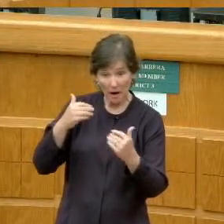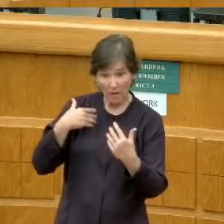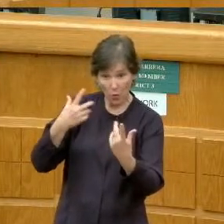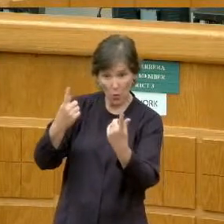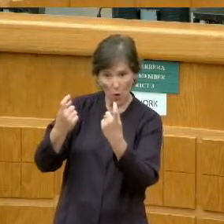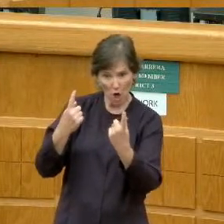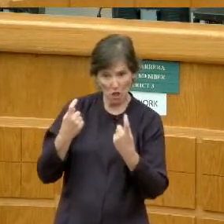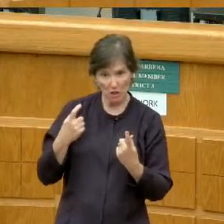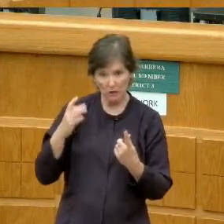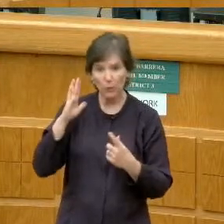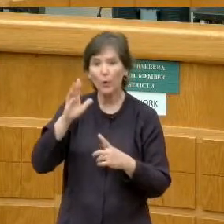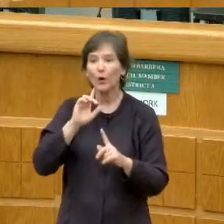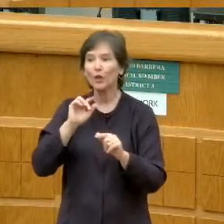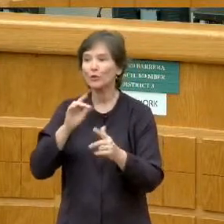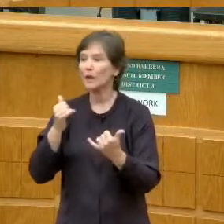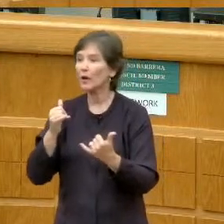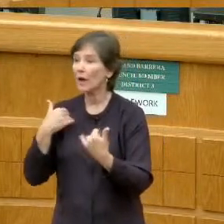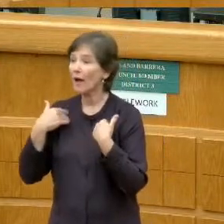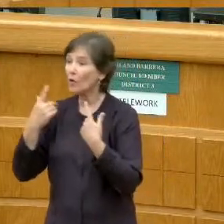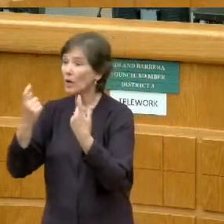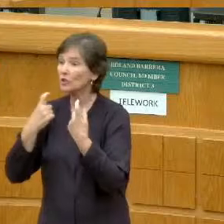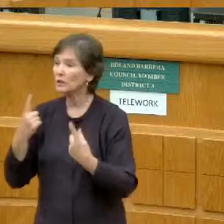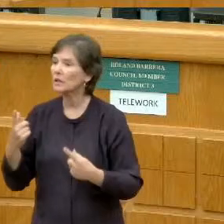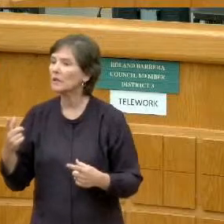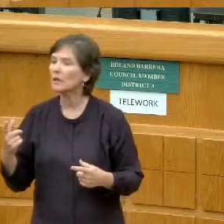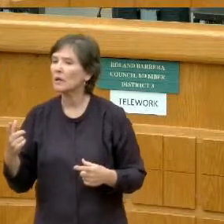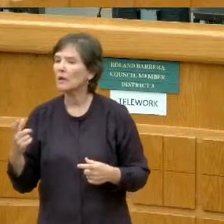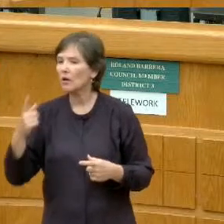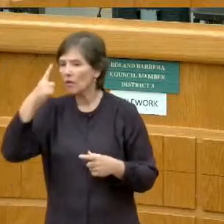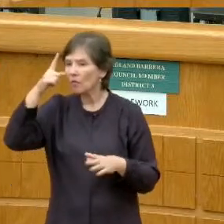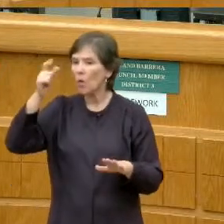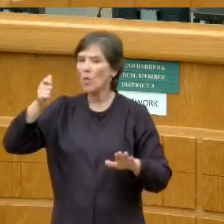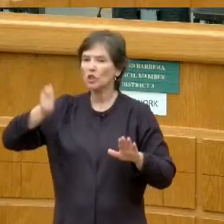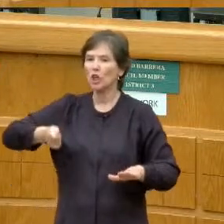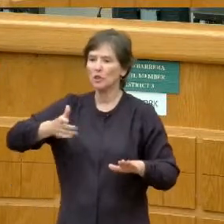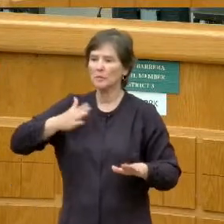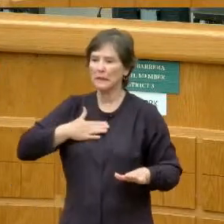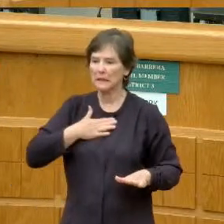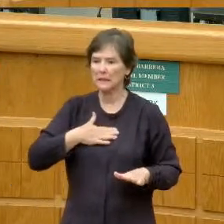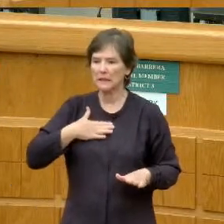get us closed up. Or did you have a question? For the judge?